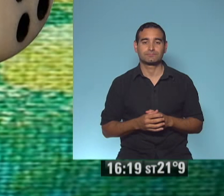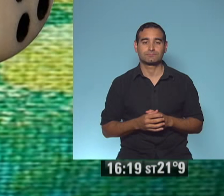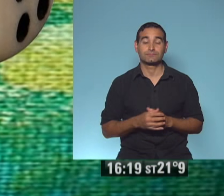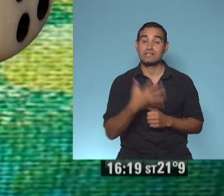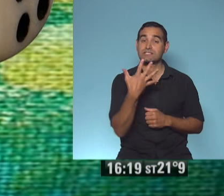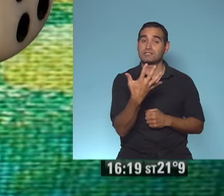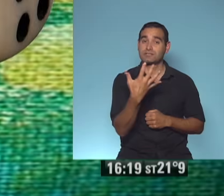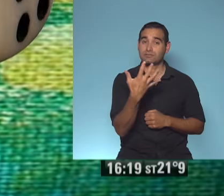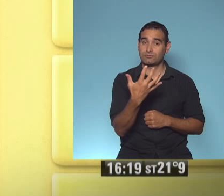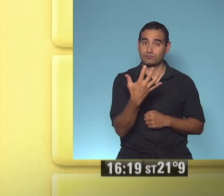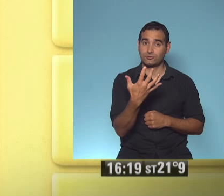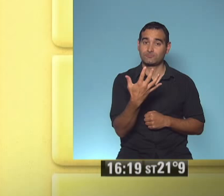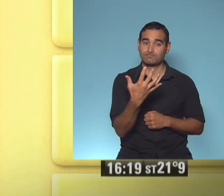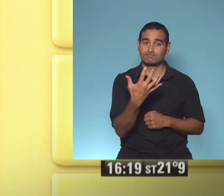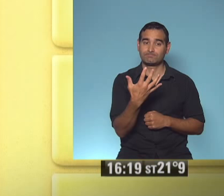¡Cinco!